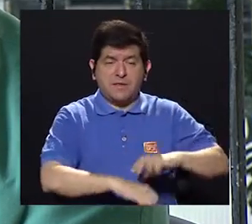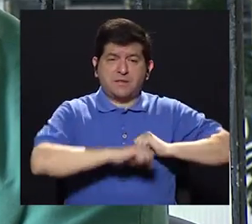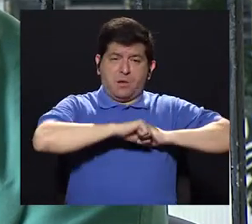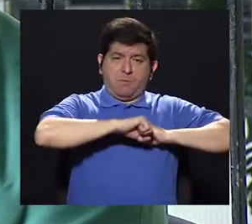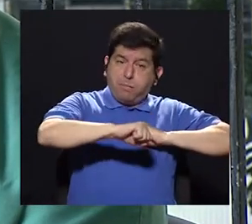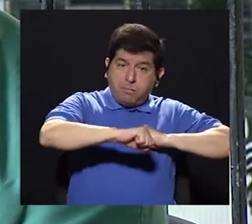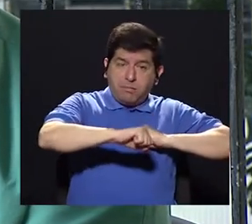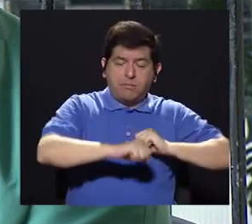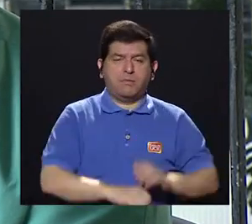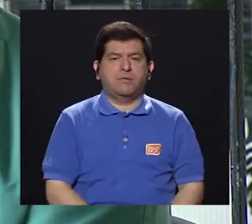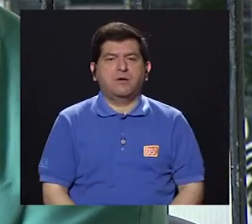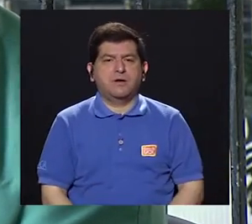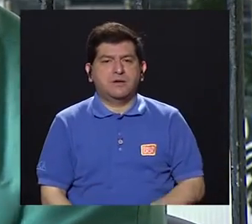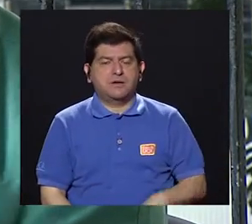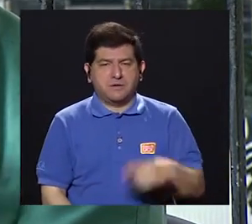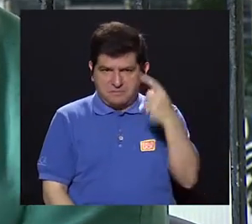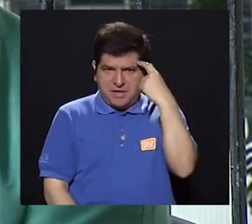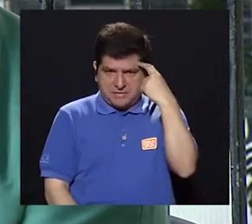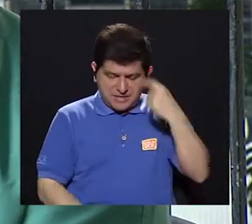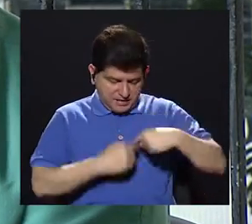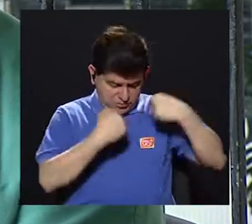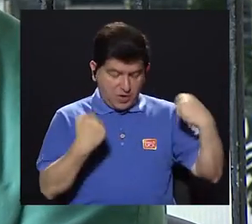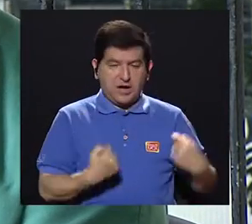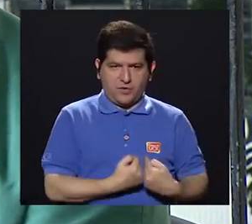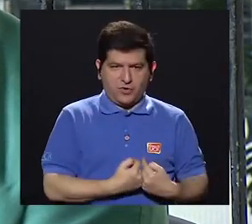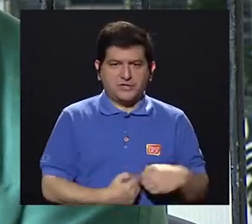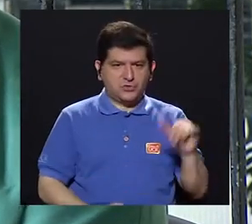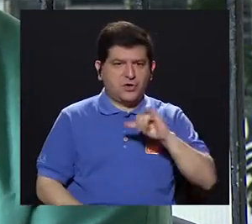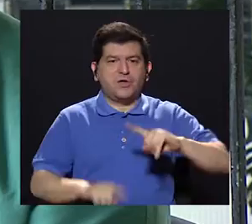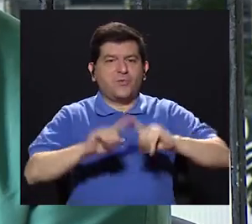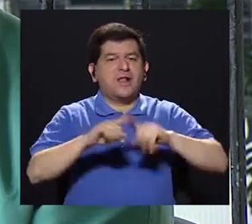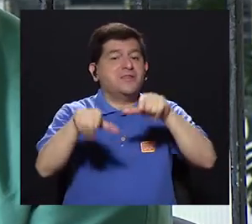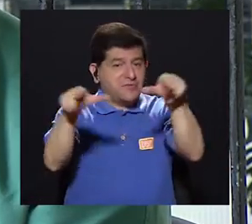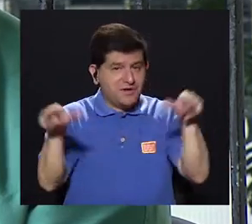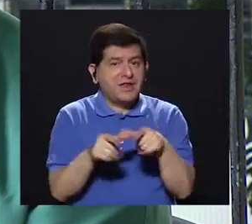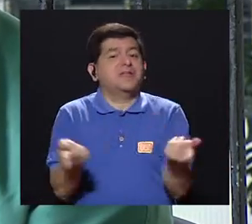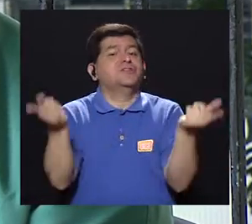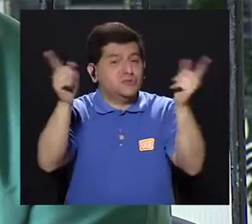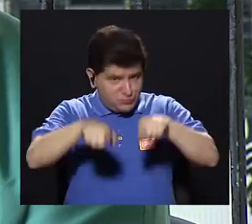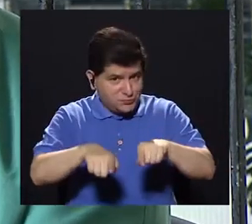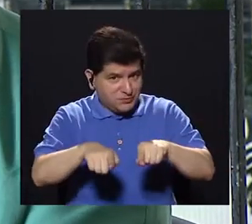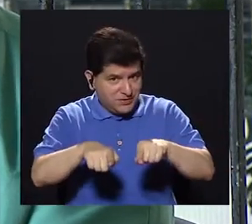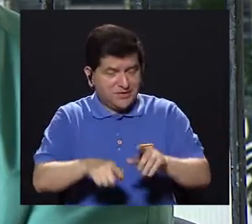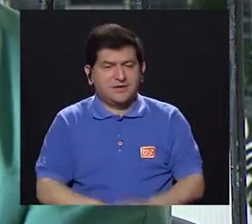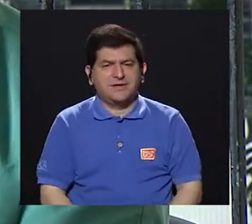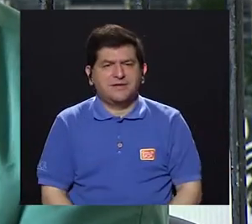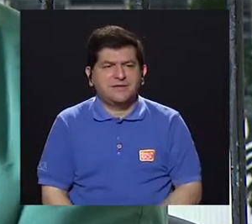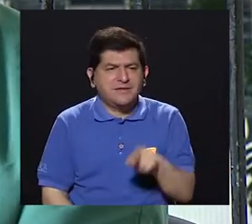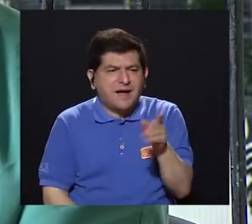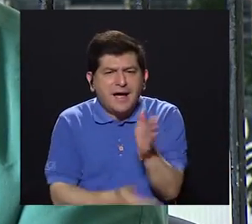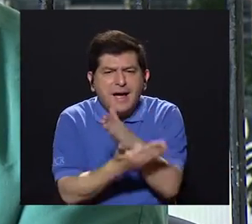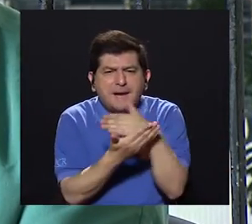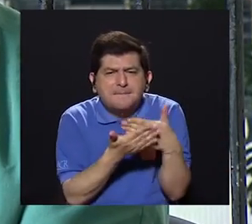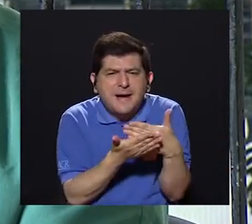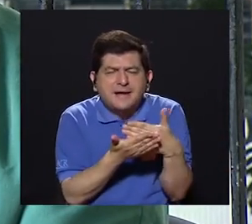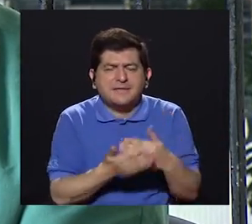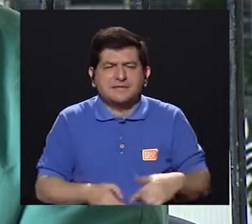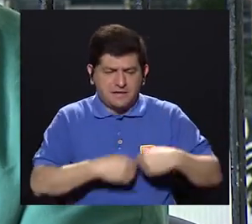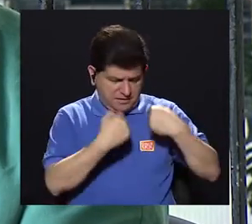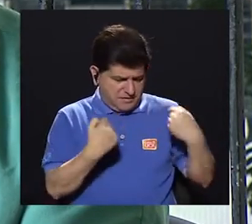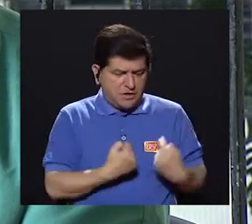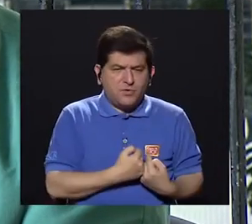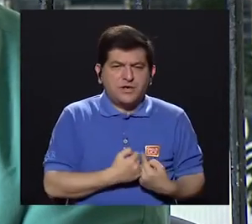le da un infarto, o sea, un infarto en el corazón, porque existen diferentes lugares donde podemos encontrar infartos, entonces es como una partecita de ese corazón se